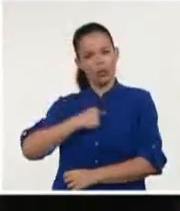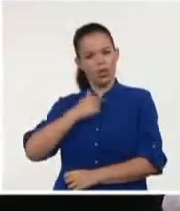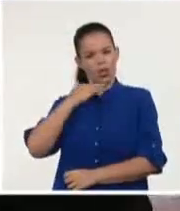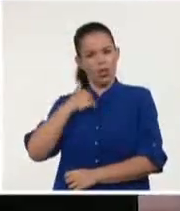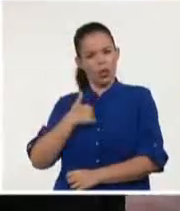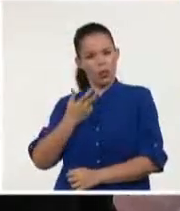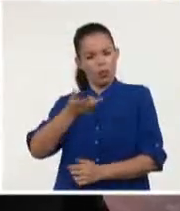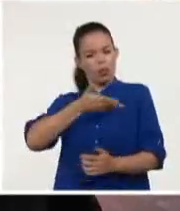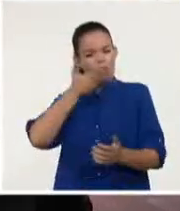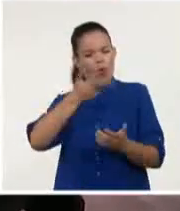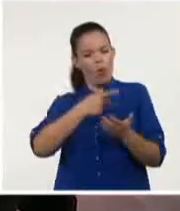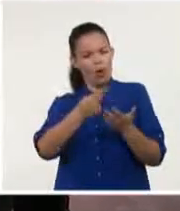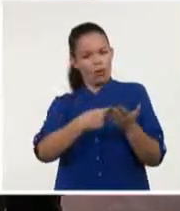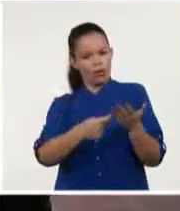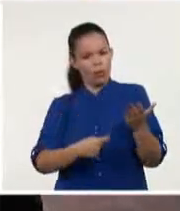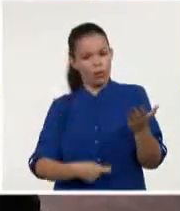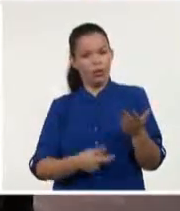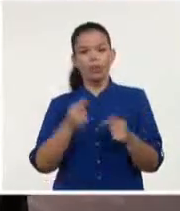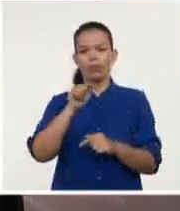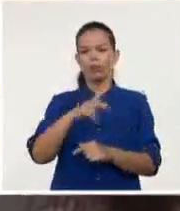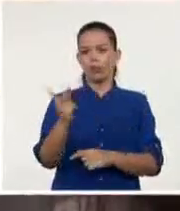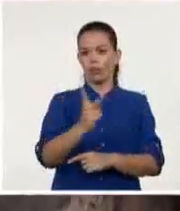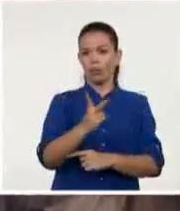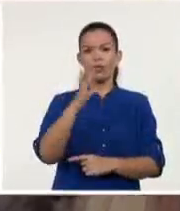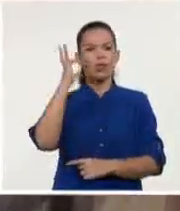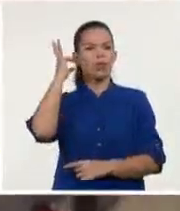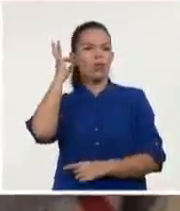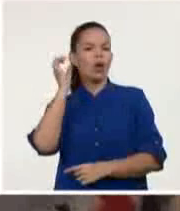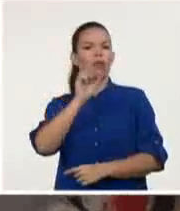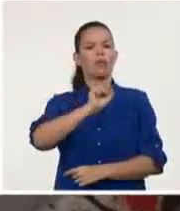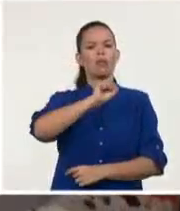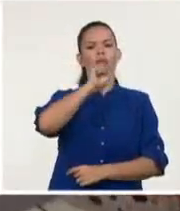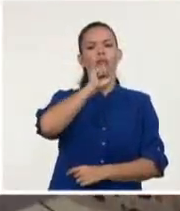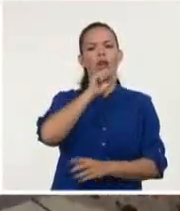discursan sobre las relaciones mujer-madre-vida.